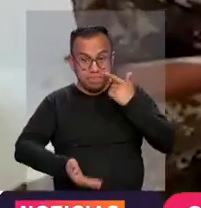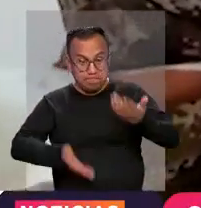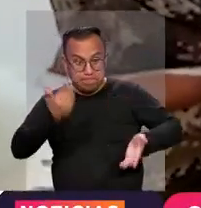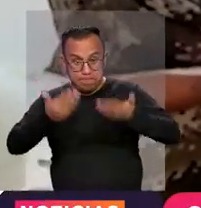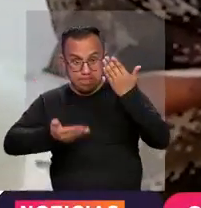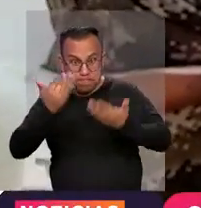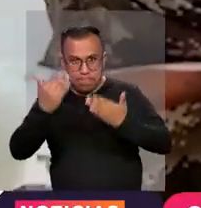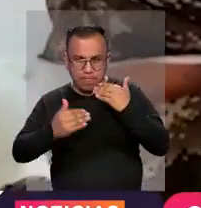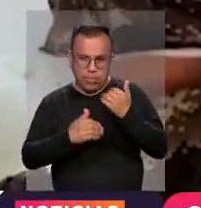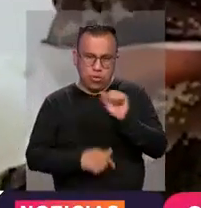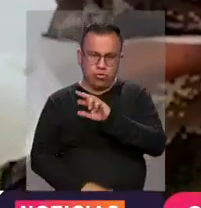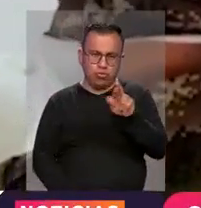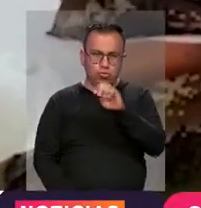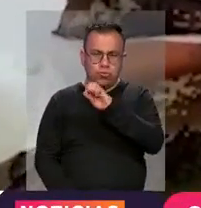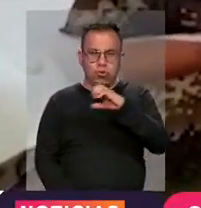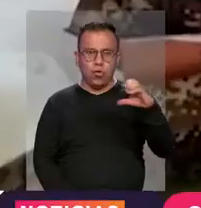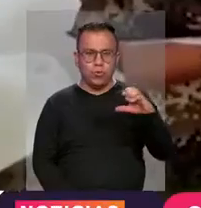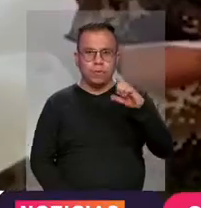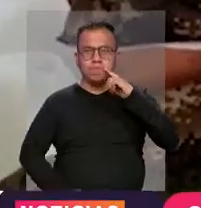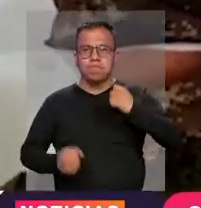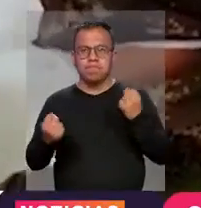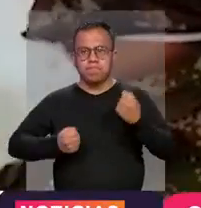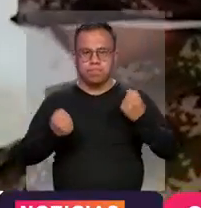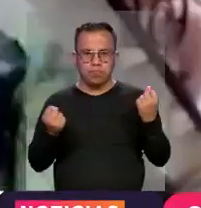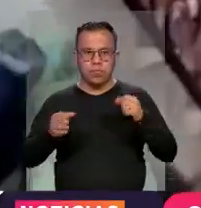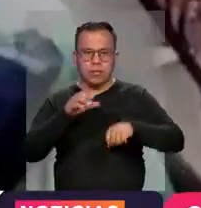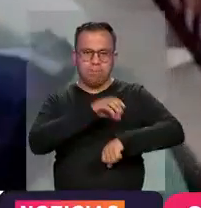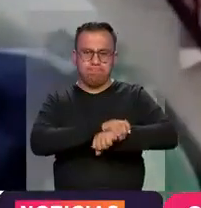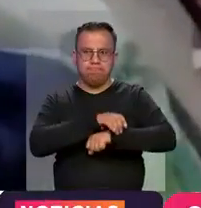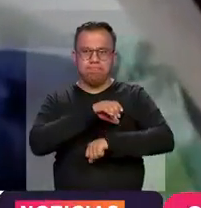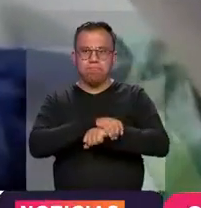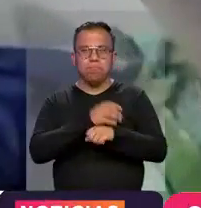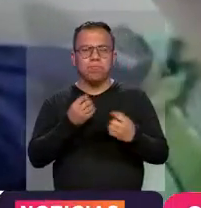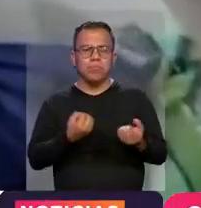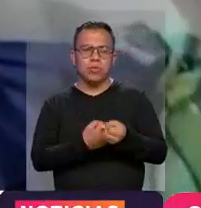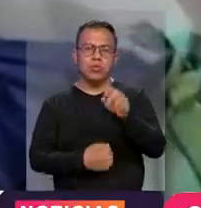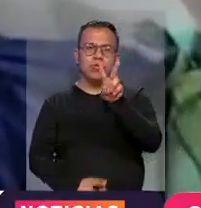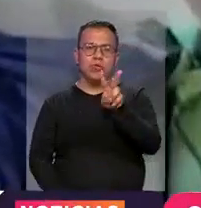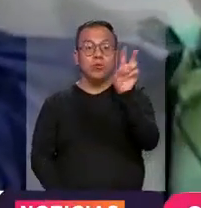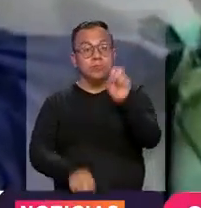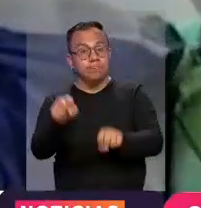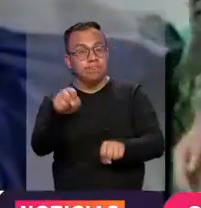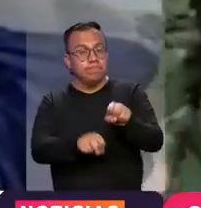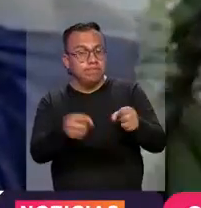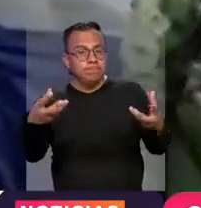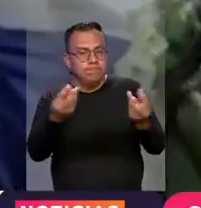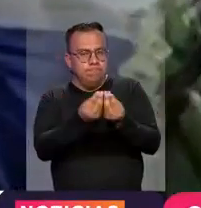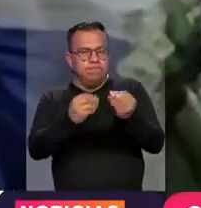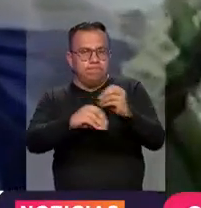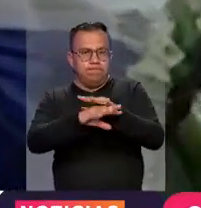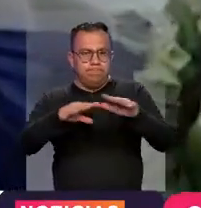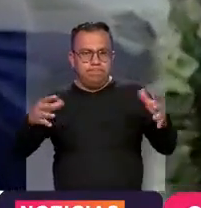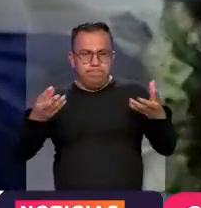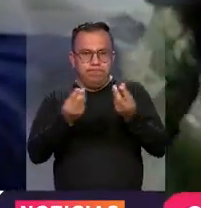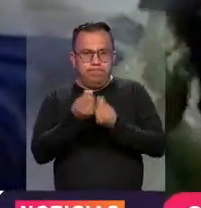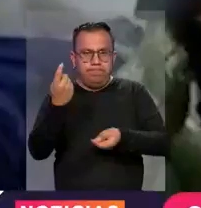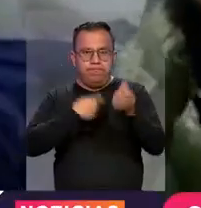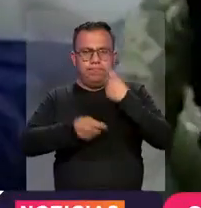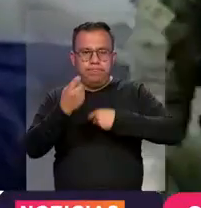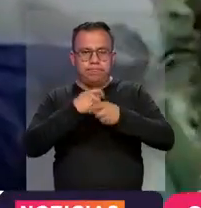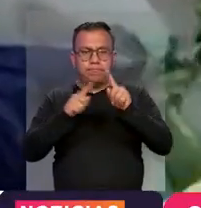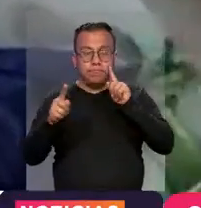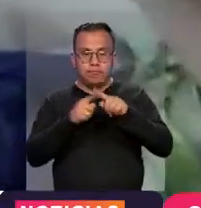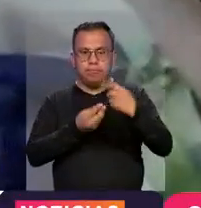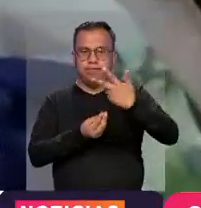una bodega al suroccidente de Bogotá, fueron capturados en flagrancia dos presuntos miembros de una red dedicada a la comercialización